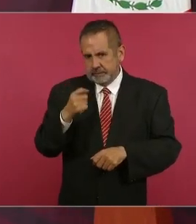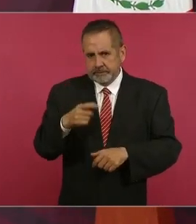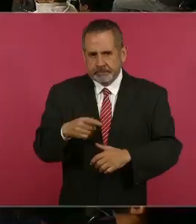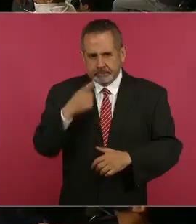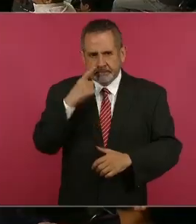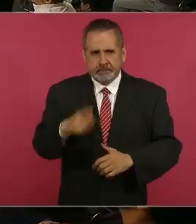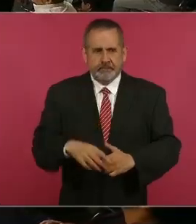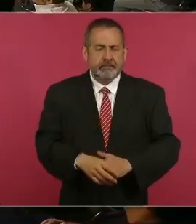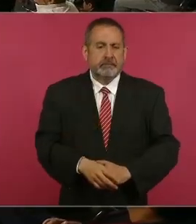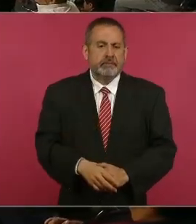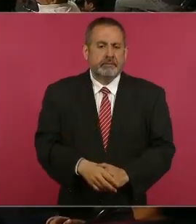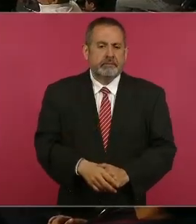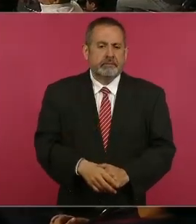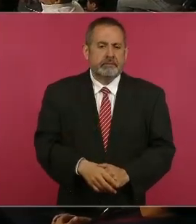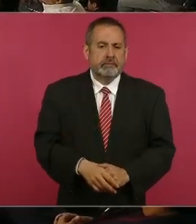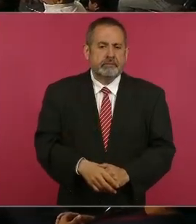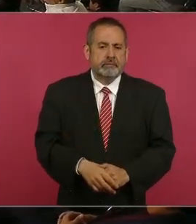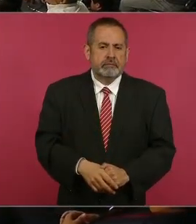tan es así que